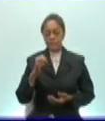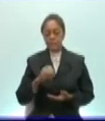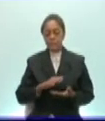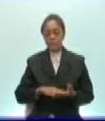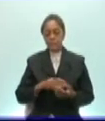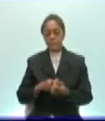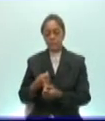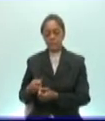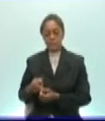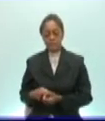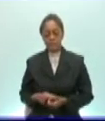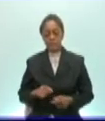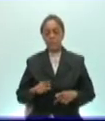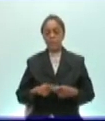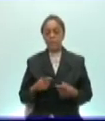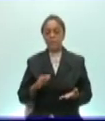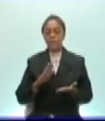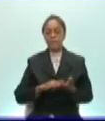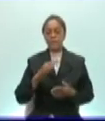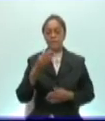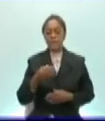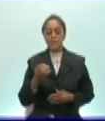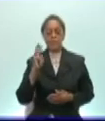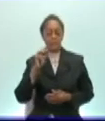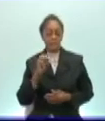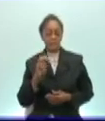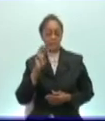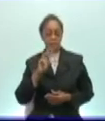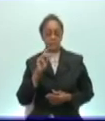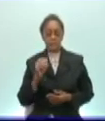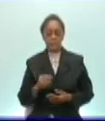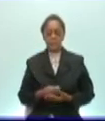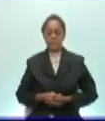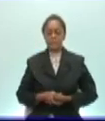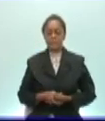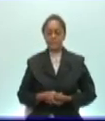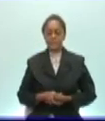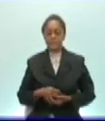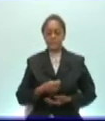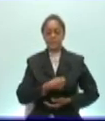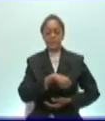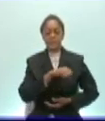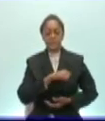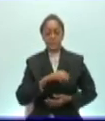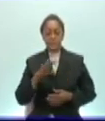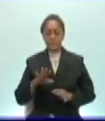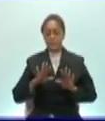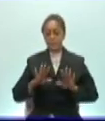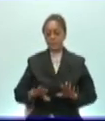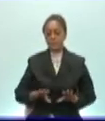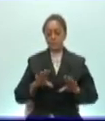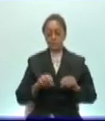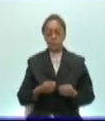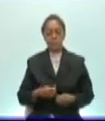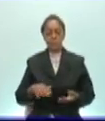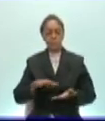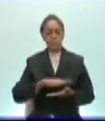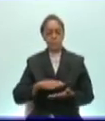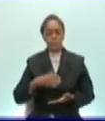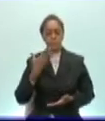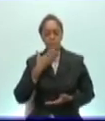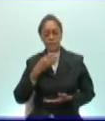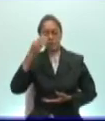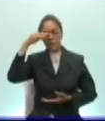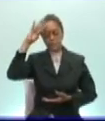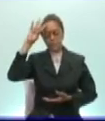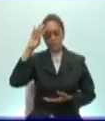guerra. ¿Por qué declaración? ¿Qué dice el artículo 3 de la resolución? España debe cesar su dominio sobre Cuba. Si no lo